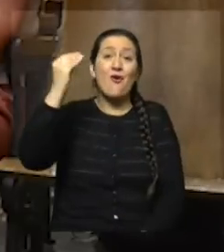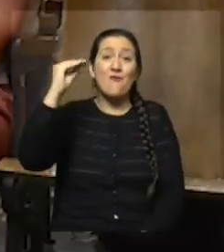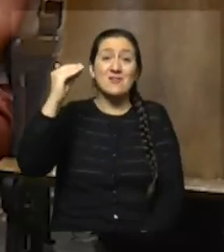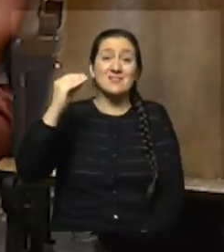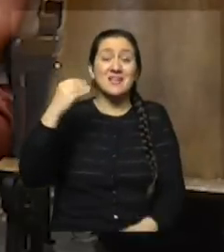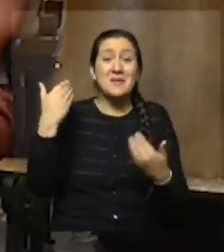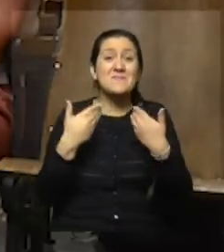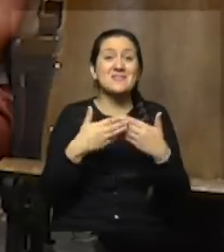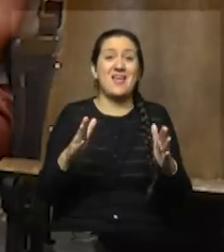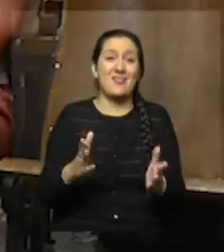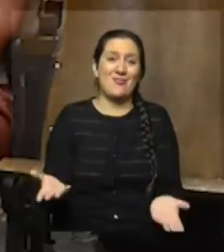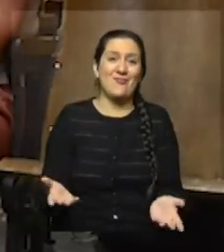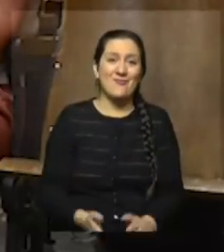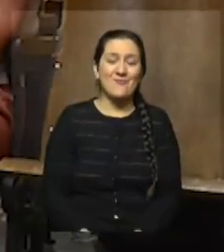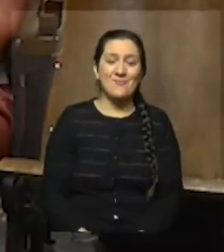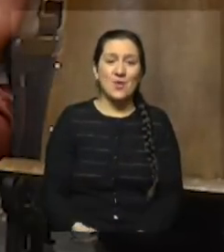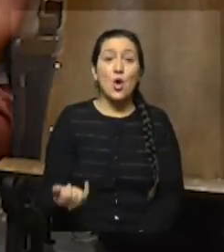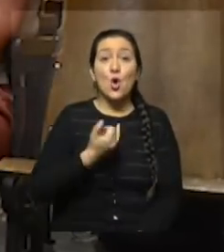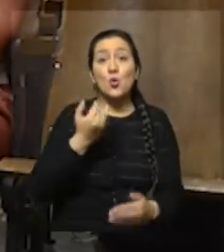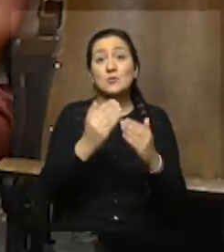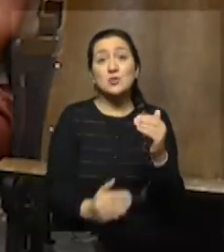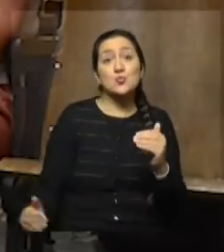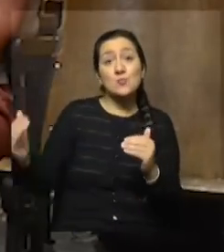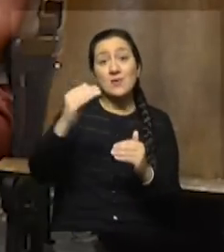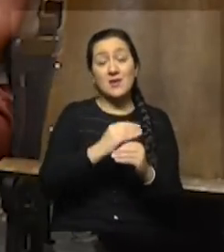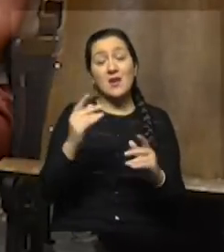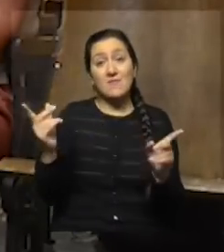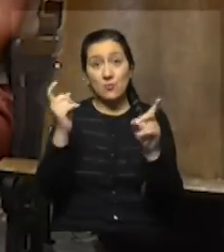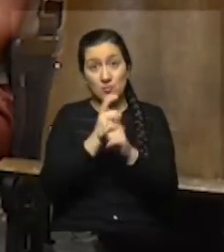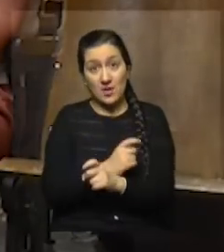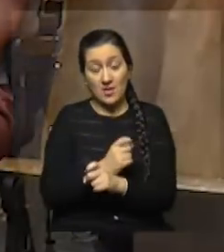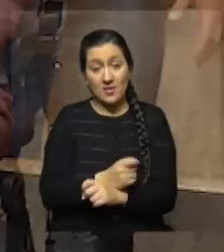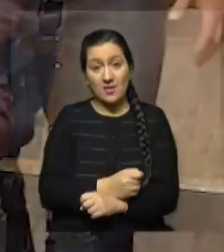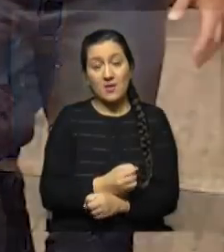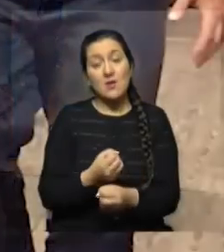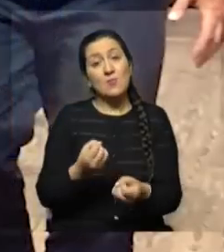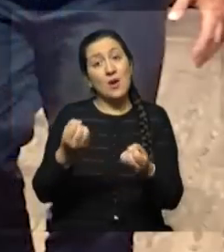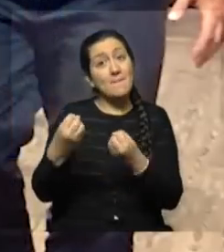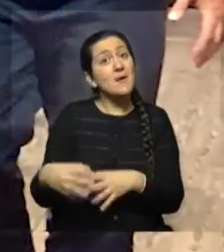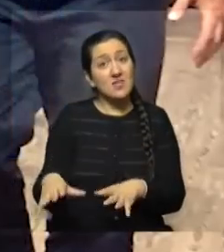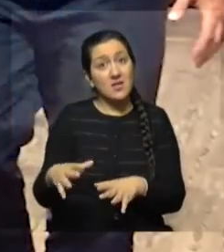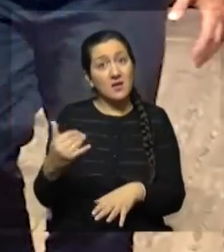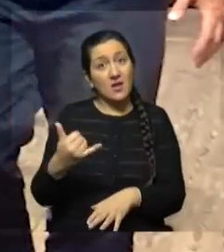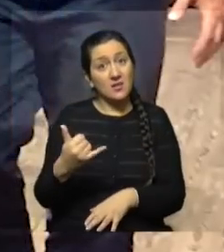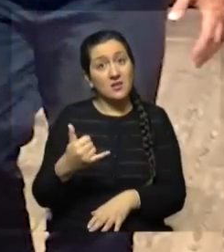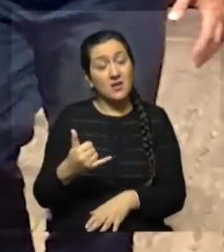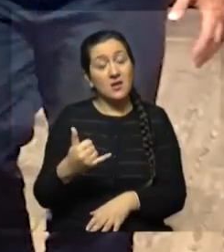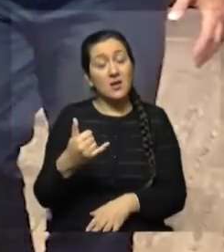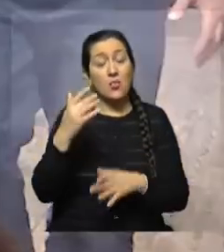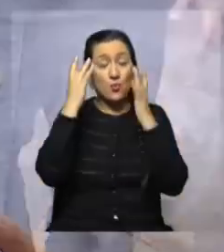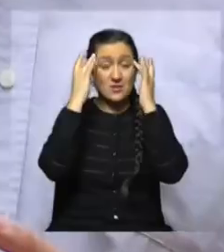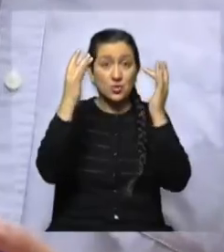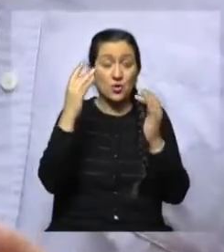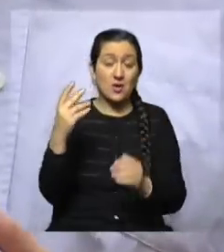su carrera académica Cómo se puede superar esta dificultad debido Bueno a la pérdida que ha tenido la educación en el plano económico no